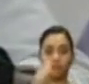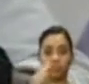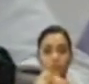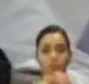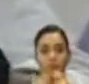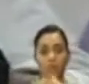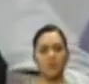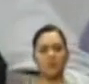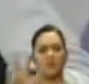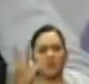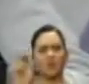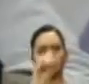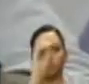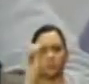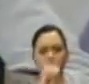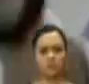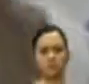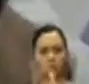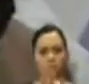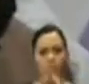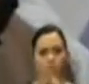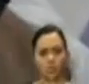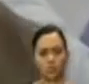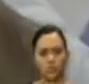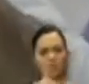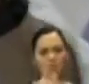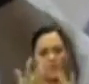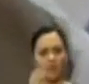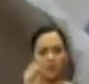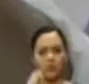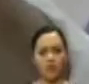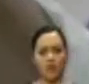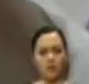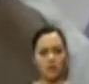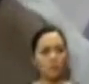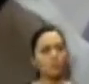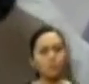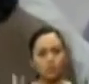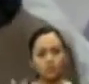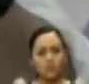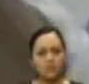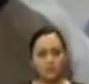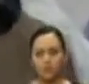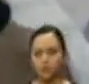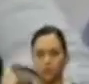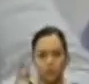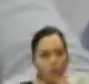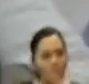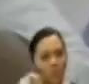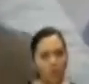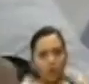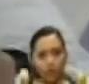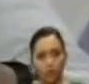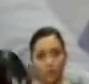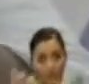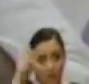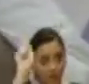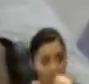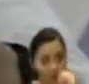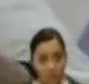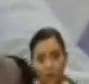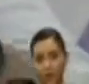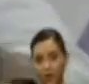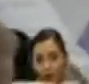sacó apenas el 3% de los votos en las urnas y quiere dañar lo que con tanto esfuerzo hemos construido juntos, nuestras carreteras,